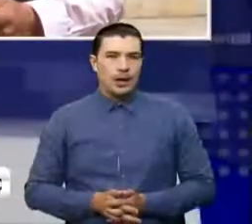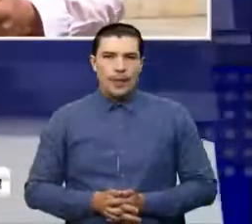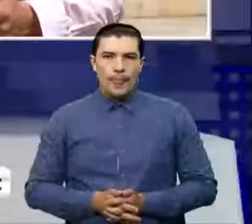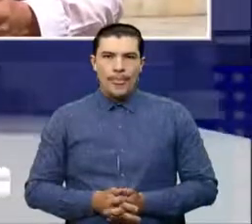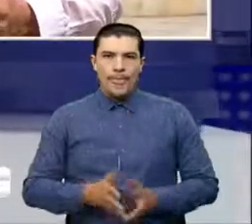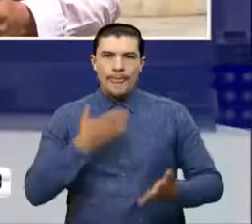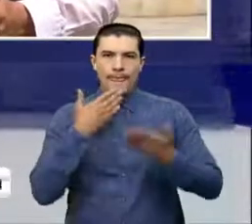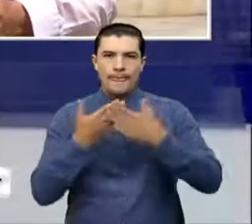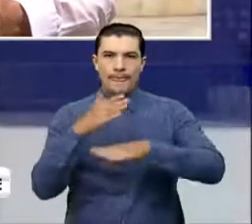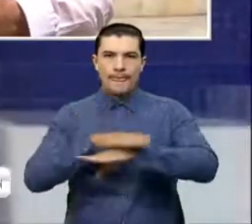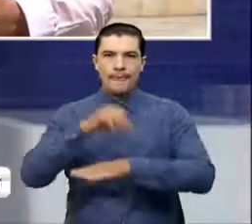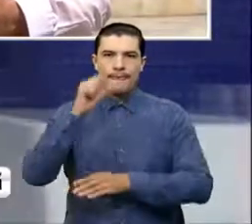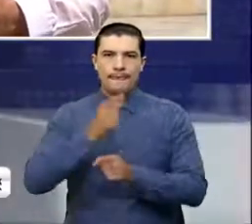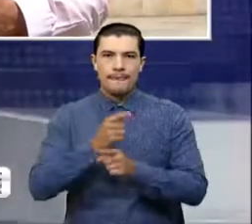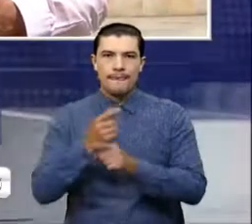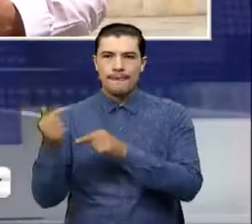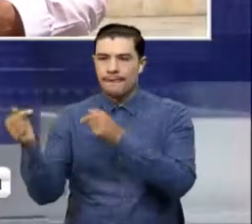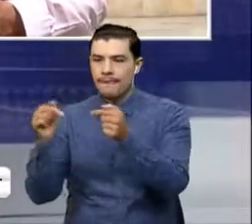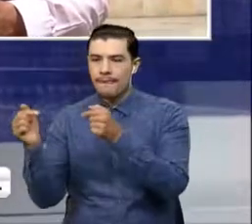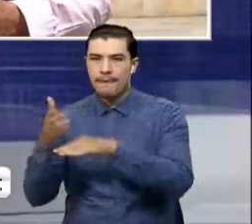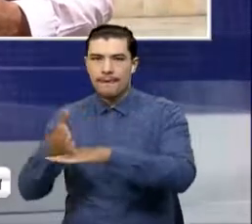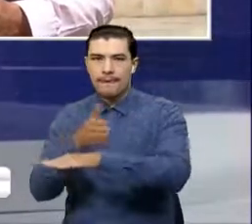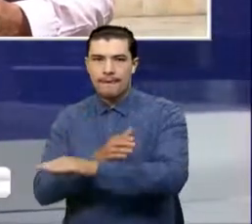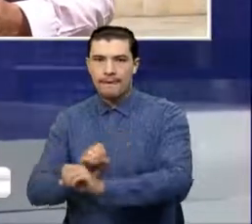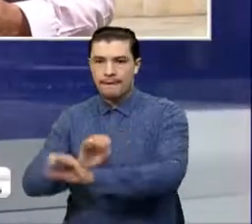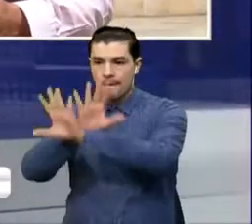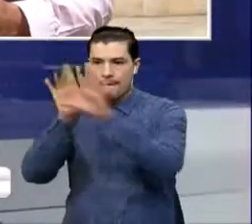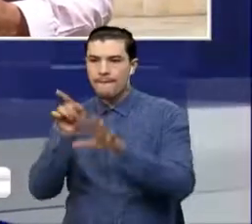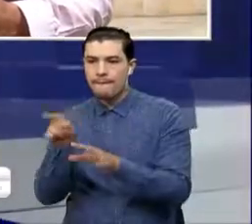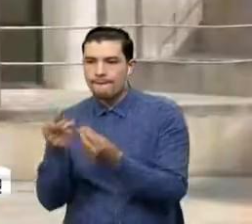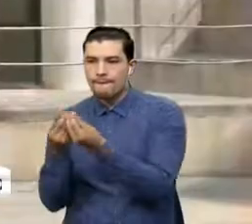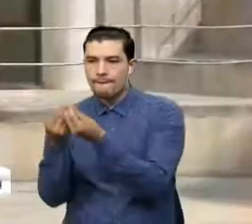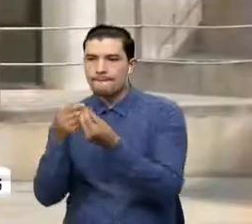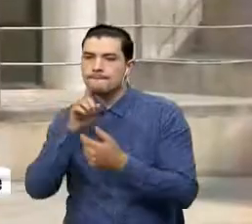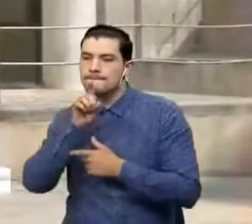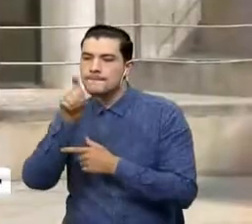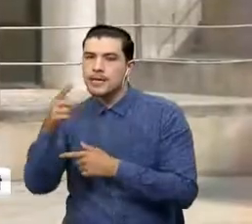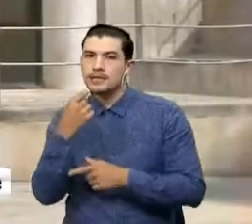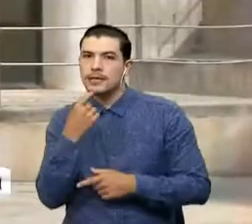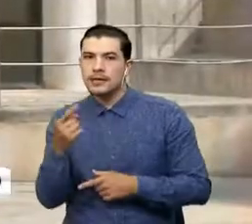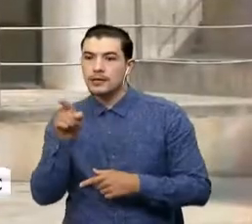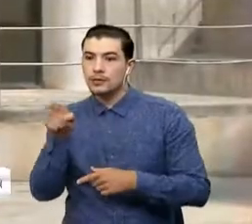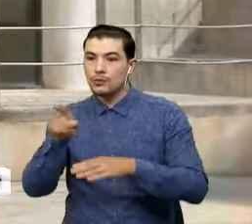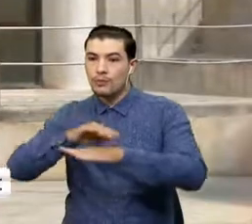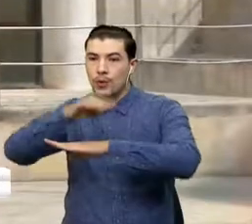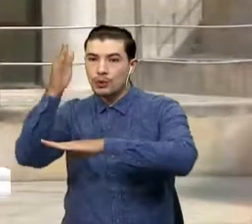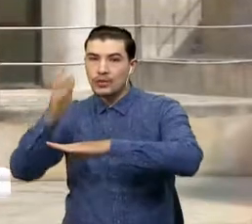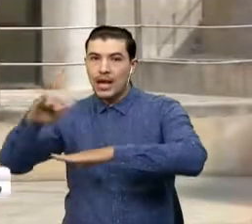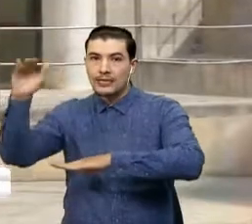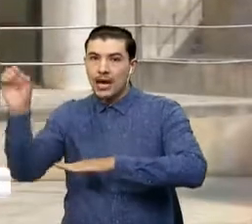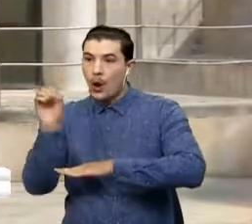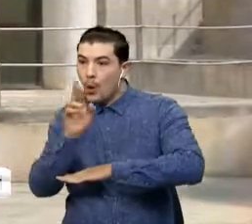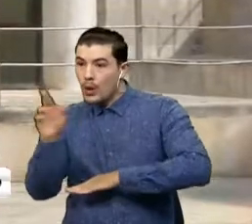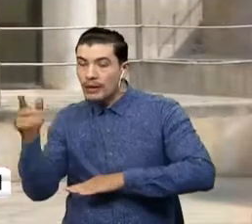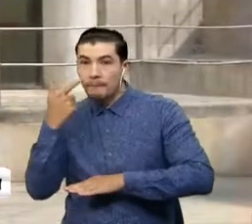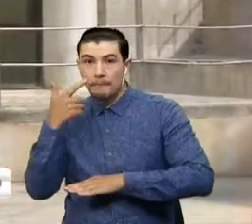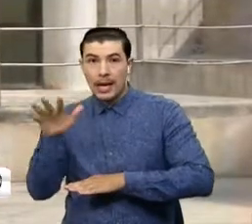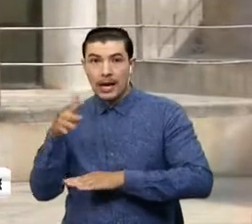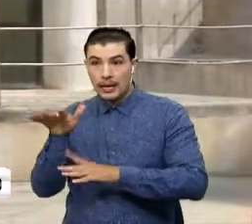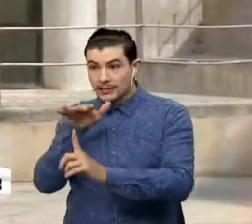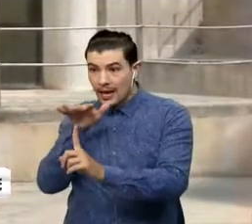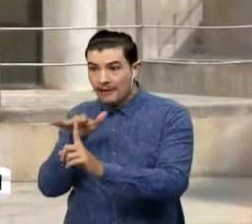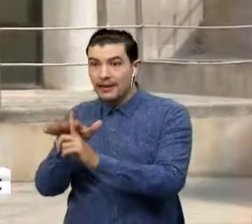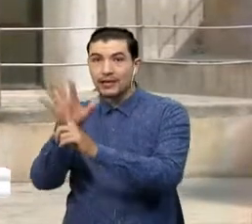buenas tardes el debate realizado esta mañana por el consejo de educar a manga se dijo que los cerros orientales podrían estar siendo